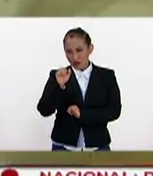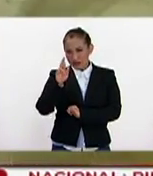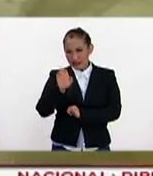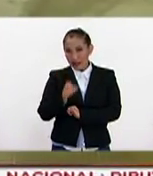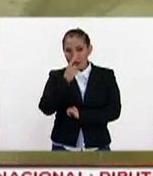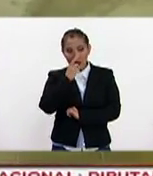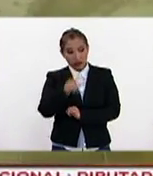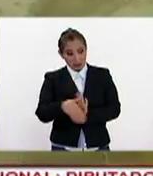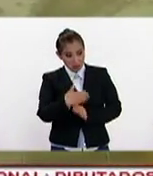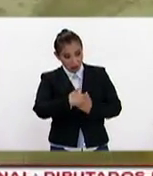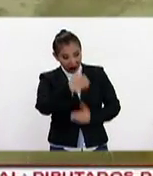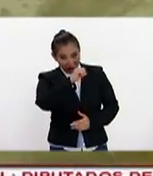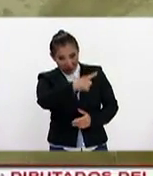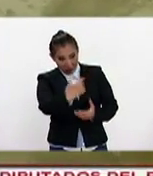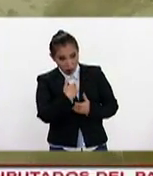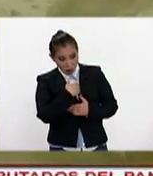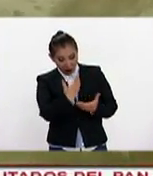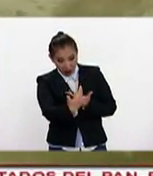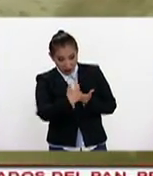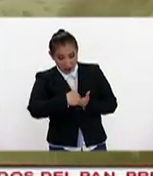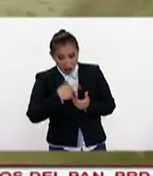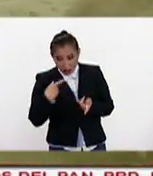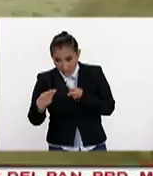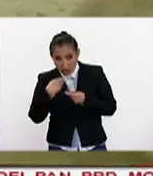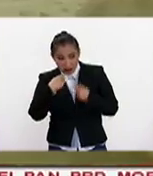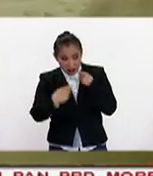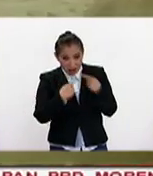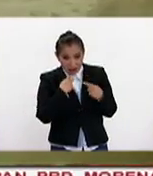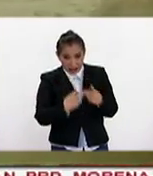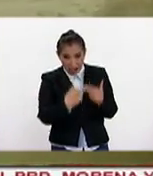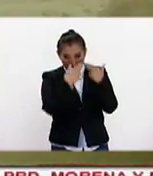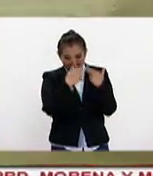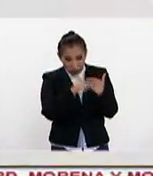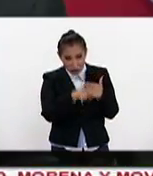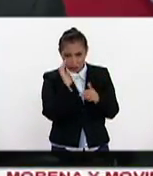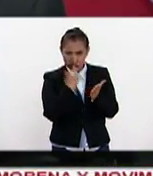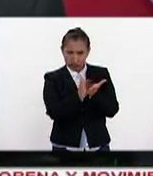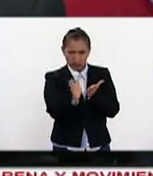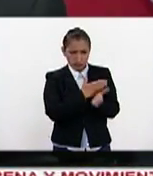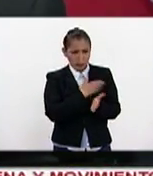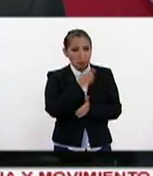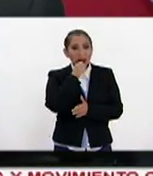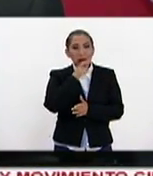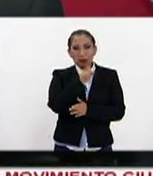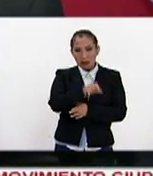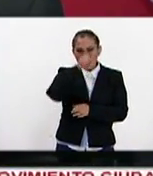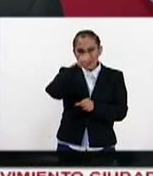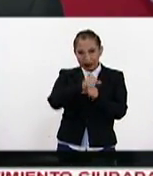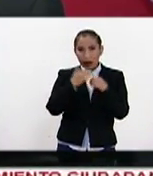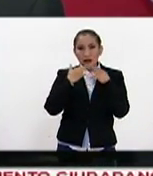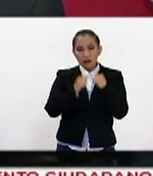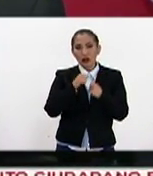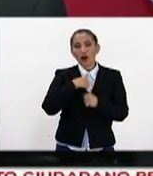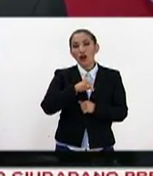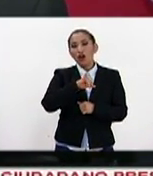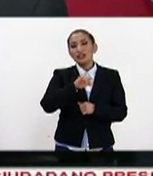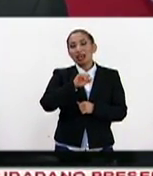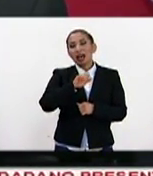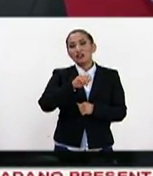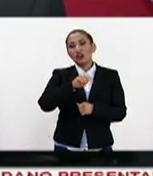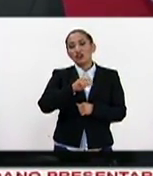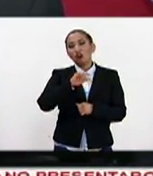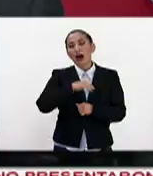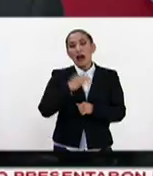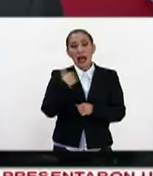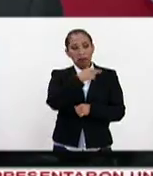muro no forma parte de la estrategia negociadora. Esto fue reiterado también por el secretario de Hacienda, José Antonio González Anaya,